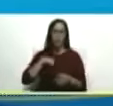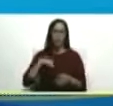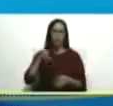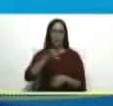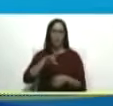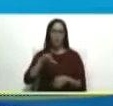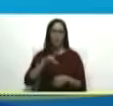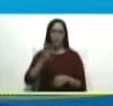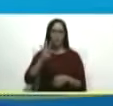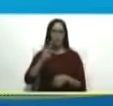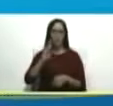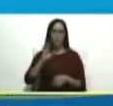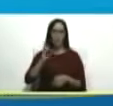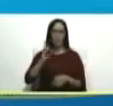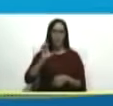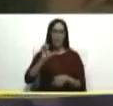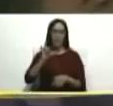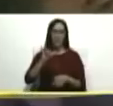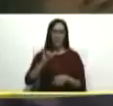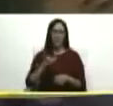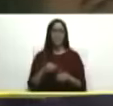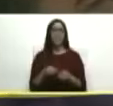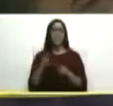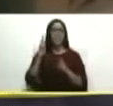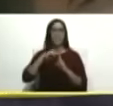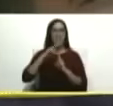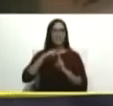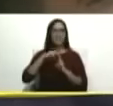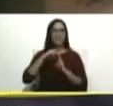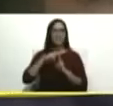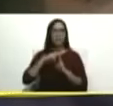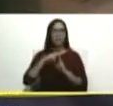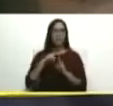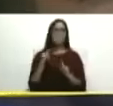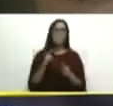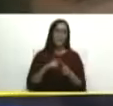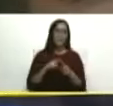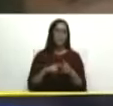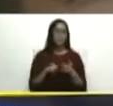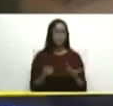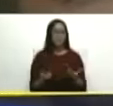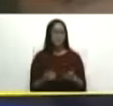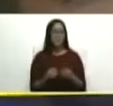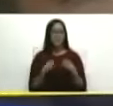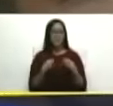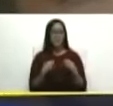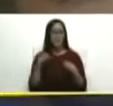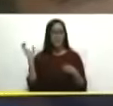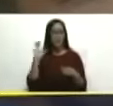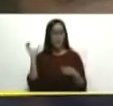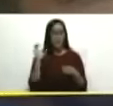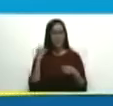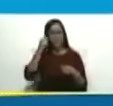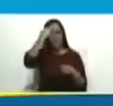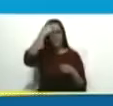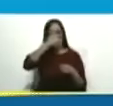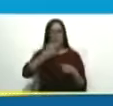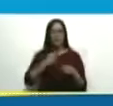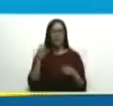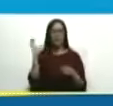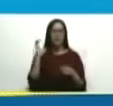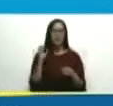Alirio Bernal Rosales, tachirense, para entonces vivía en Caracas y el pueblo de Caracas lo